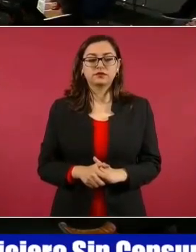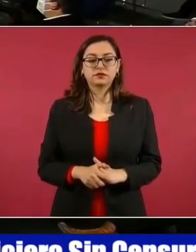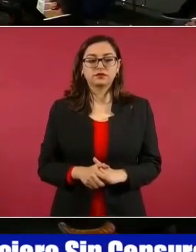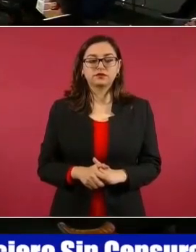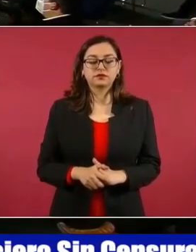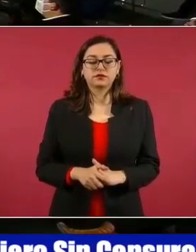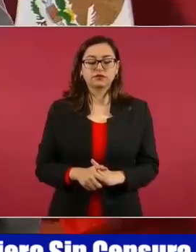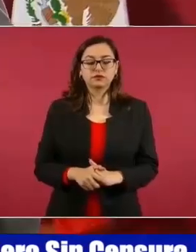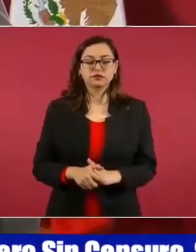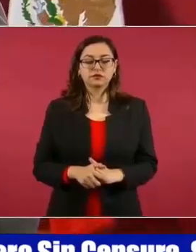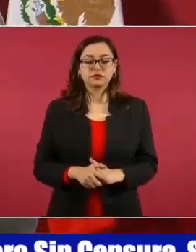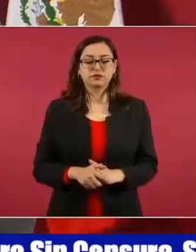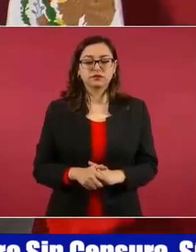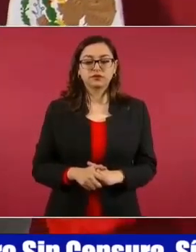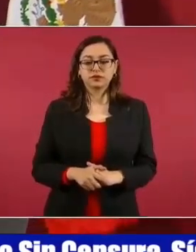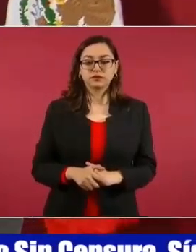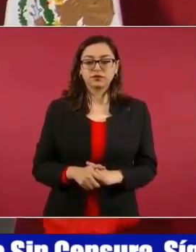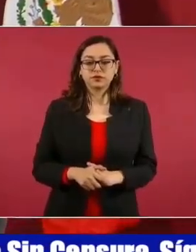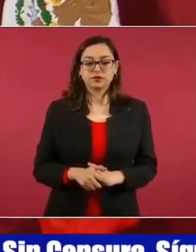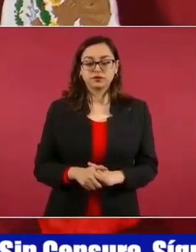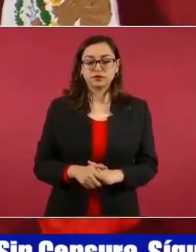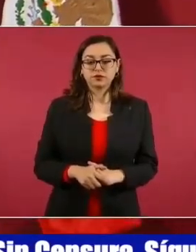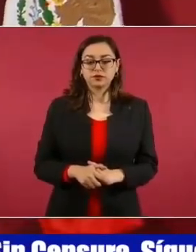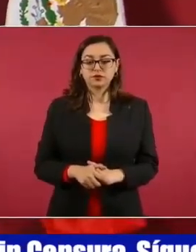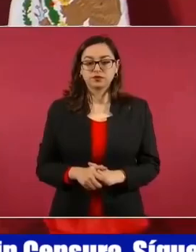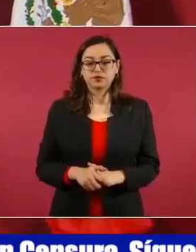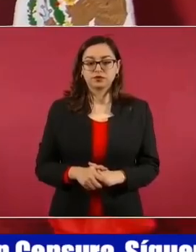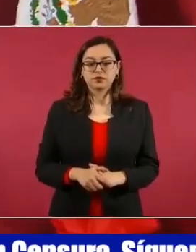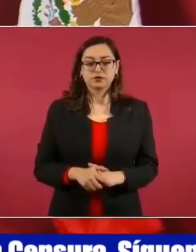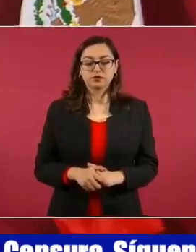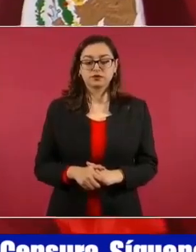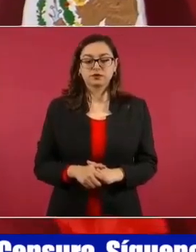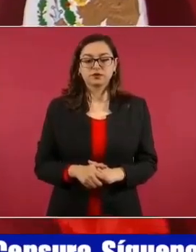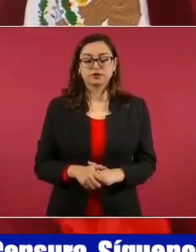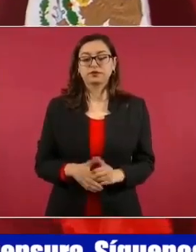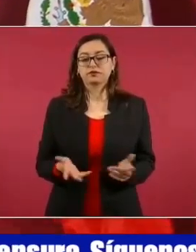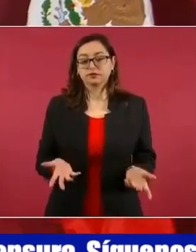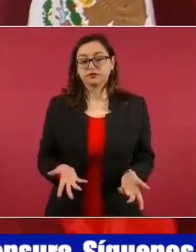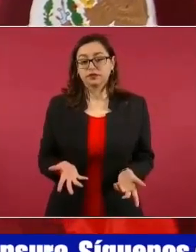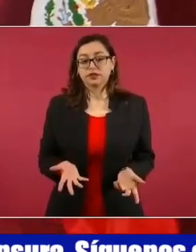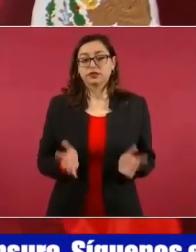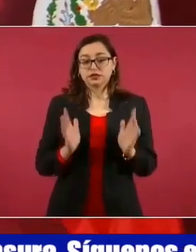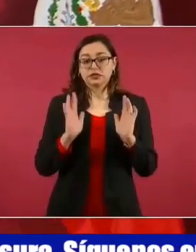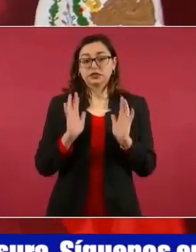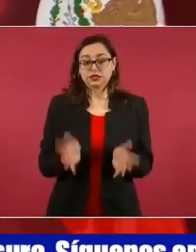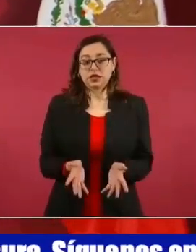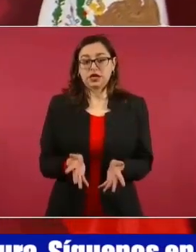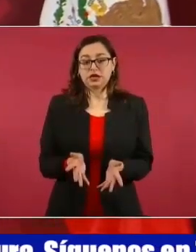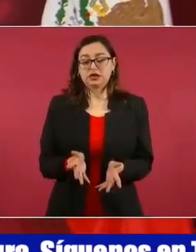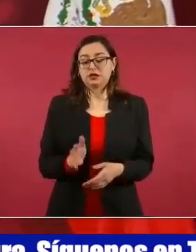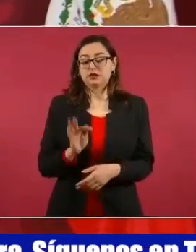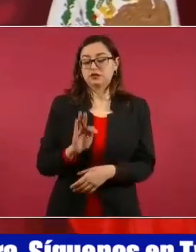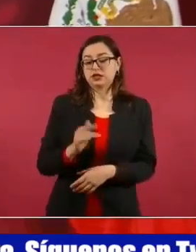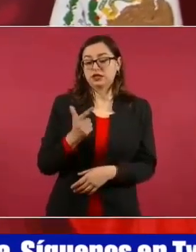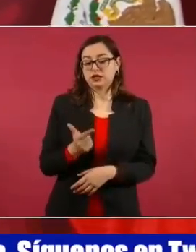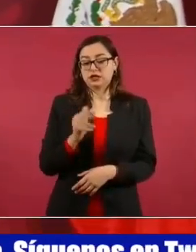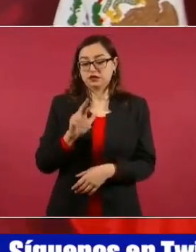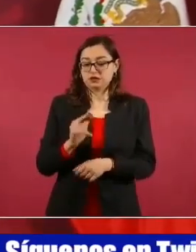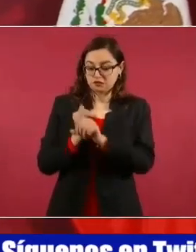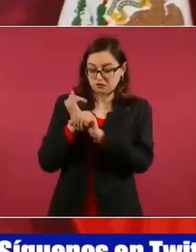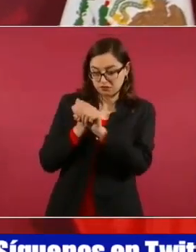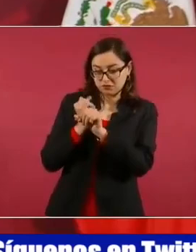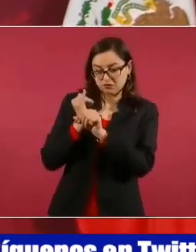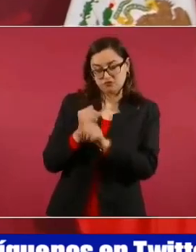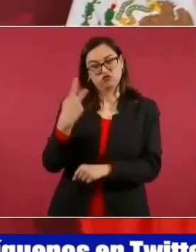presidente respetuoso del derecho de defensa de las personas y no por quedar bien con mucha gente que posiblemente hasta le reclamamos que no